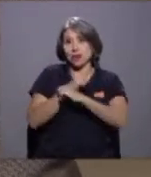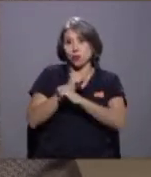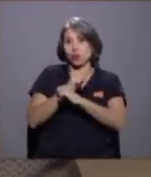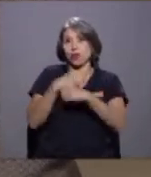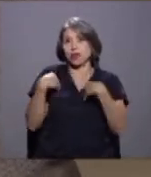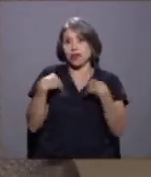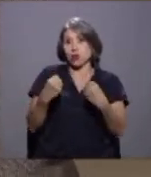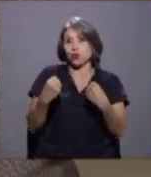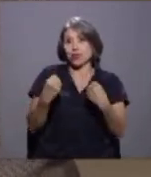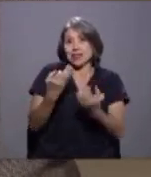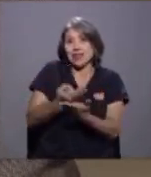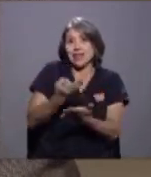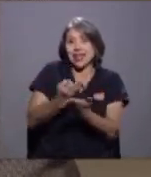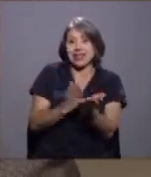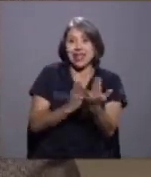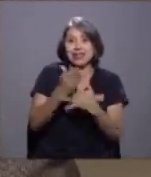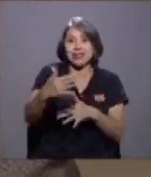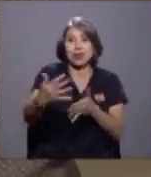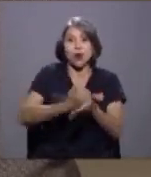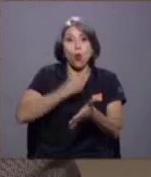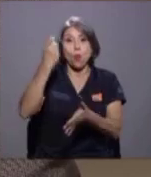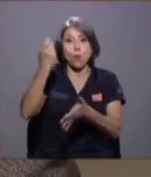la vía de impuestos generales.